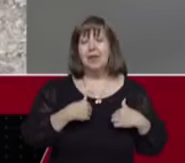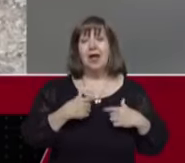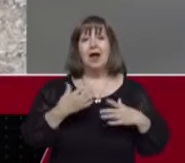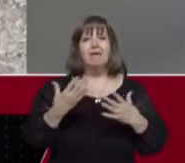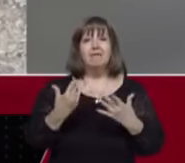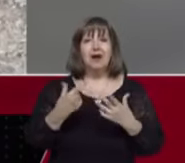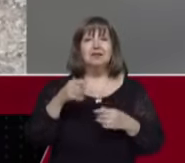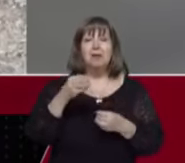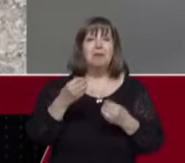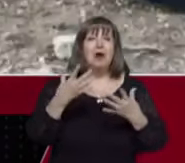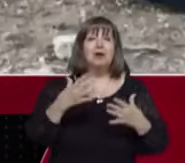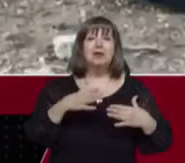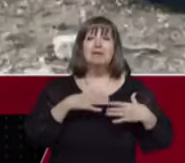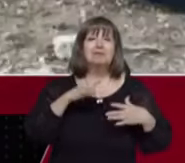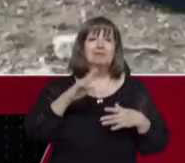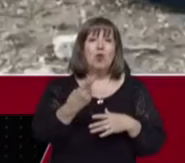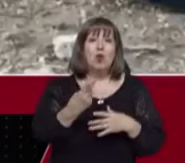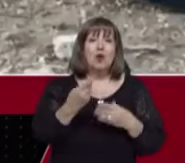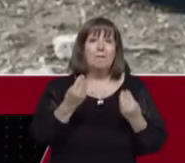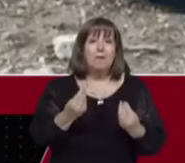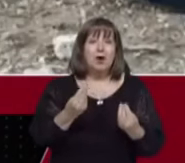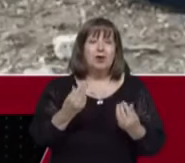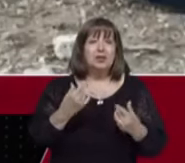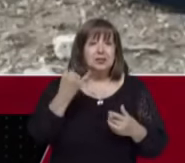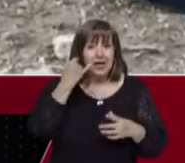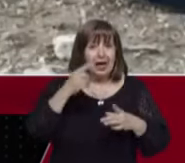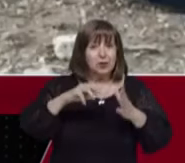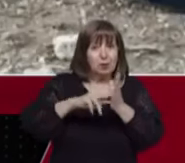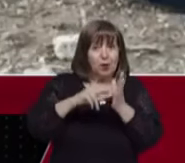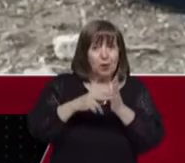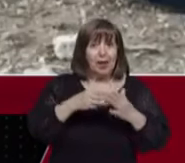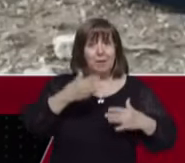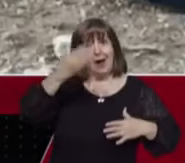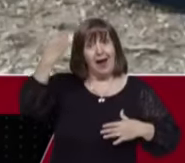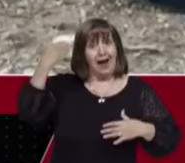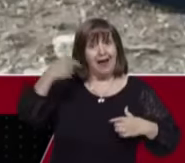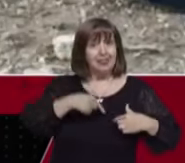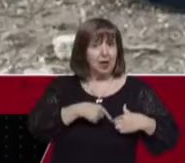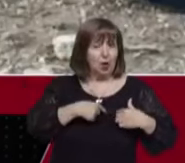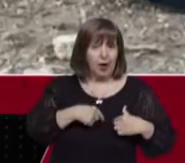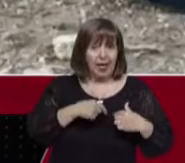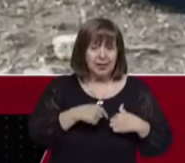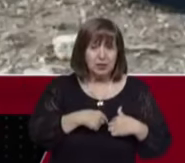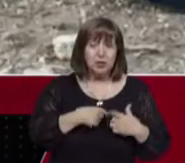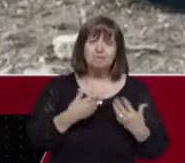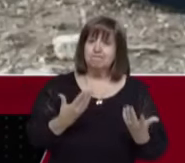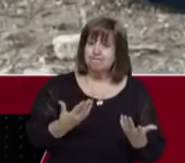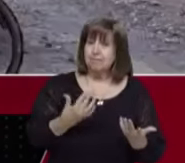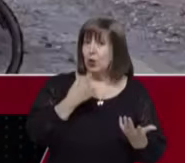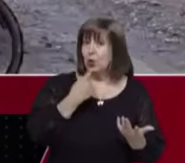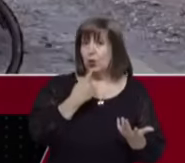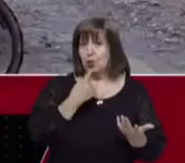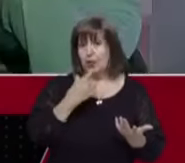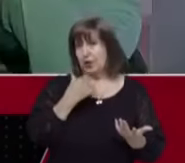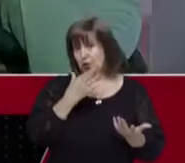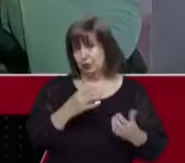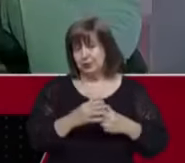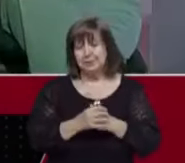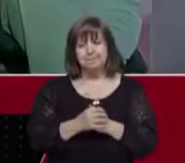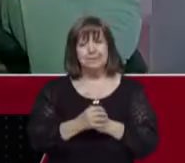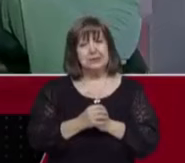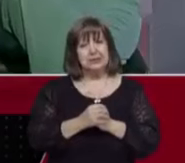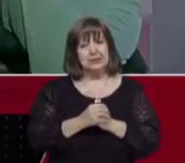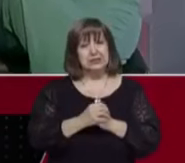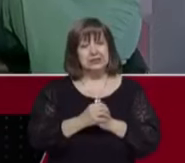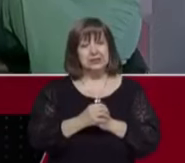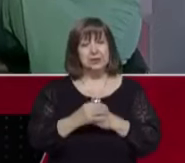esta fue la causa de su muerte y si tenía algún tipo de enfermedad previa que le claro. pudo haber provocado la muerte, ¿no? Nina, te agradecemos muchísimo este